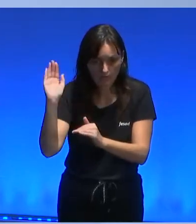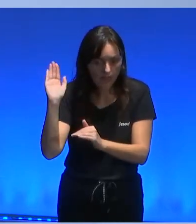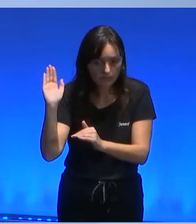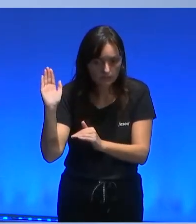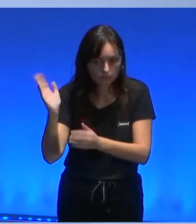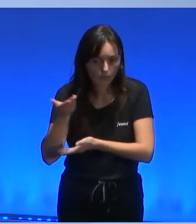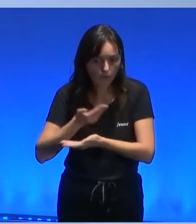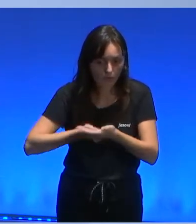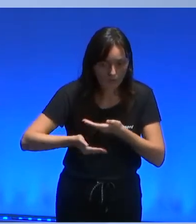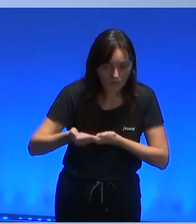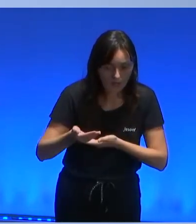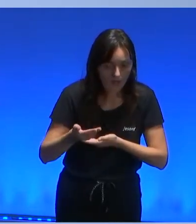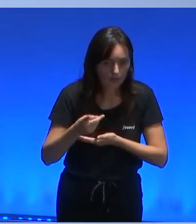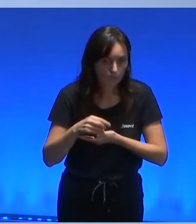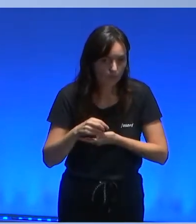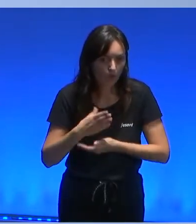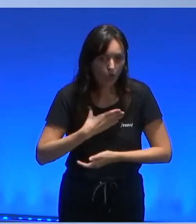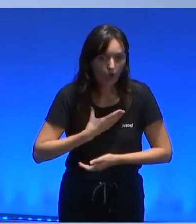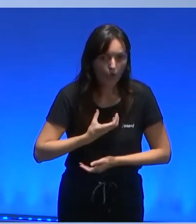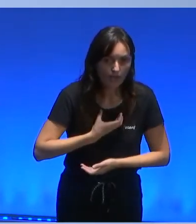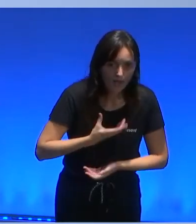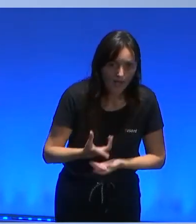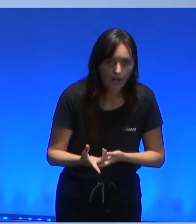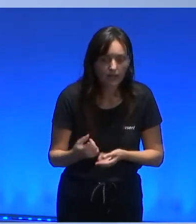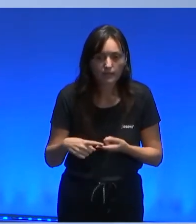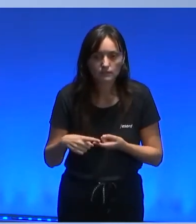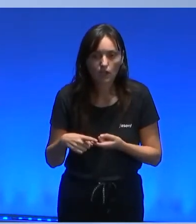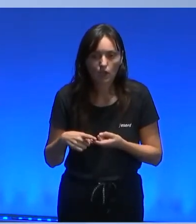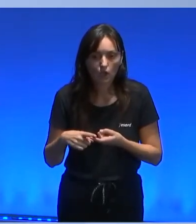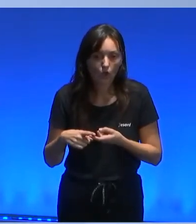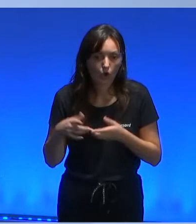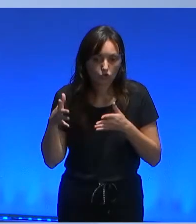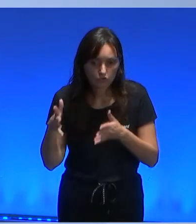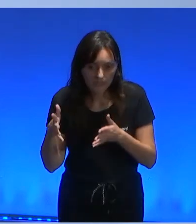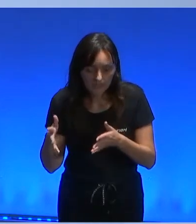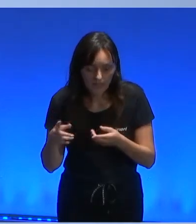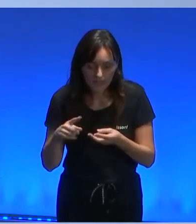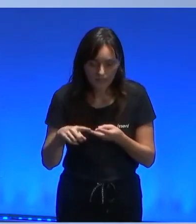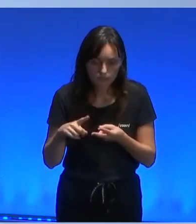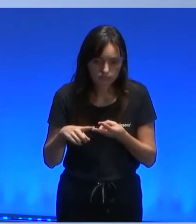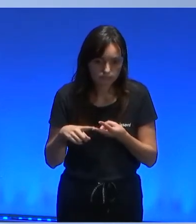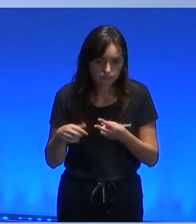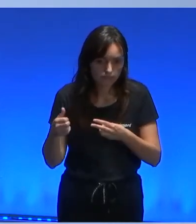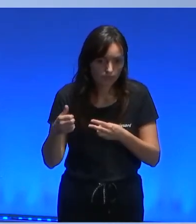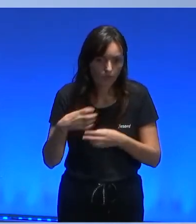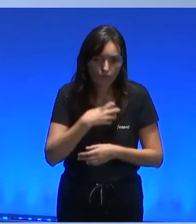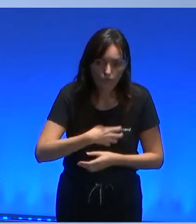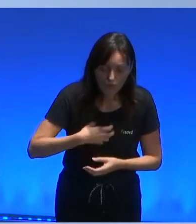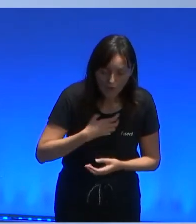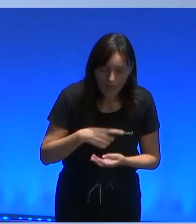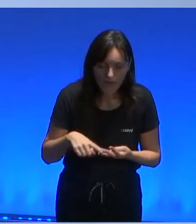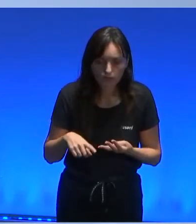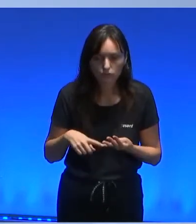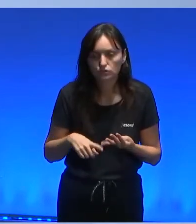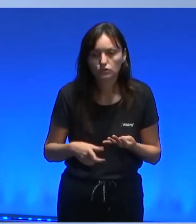entre concejales, consejeros, asesores,